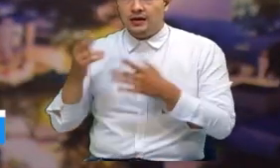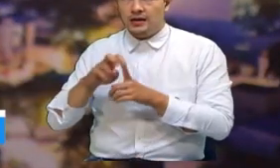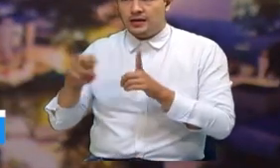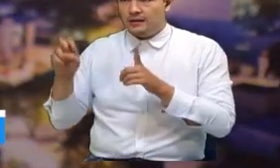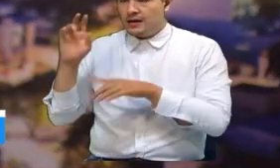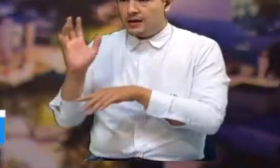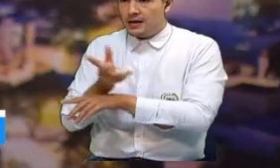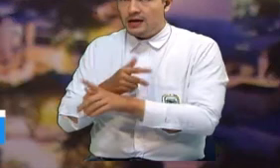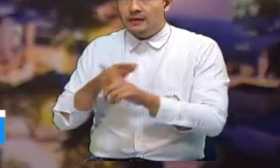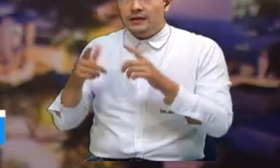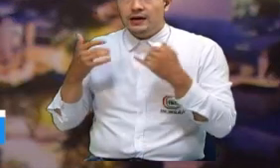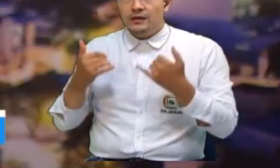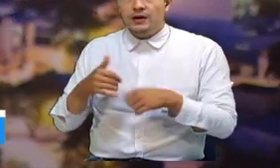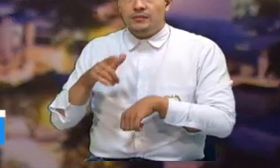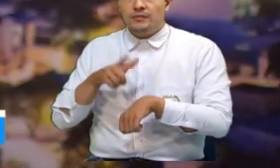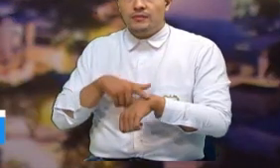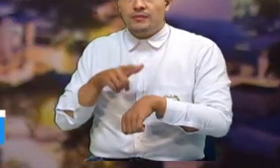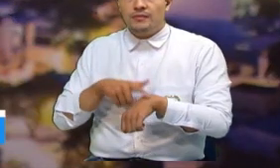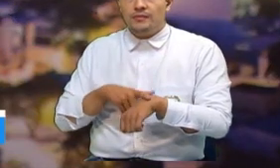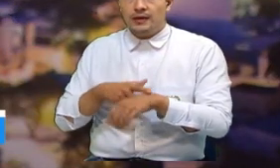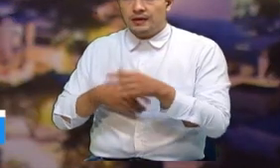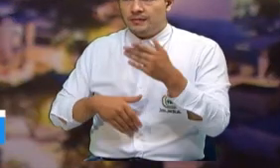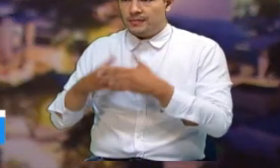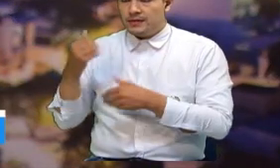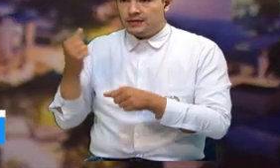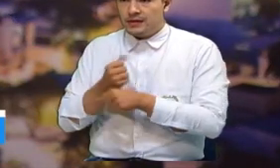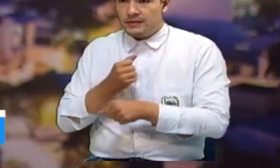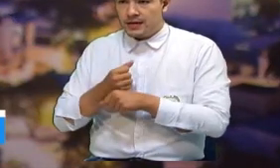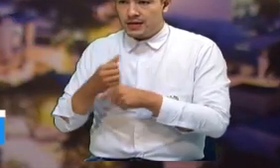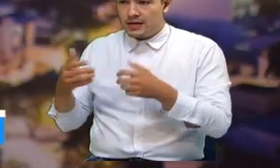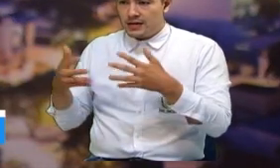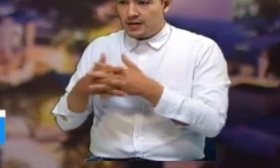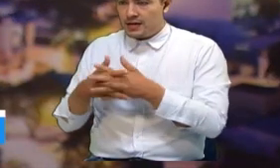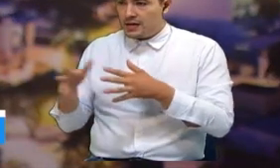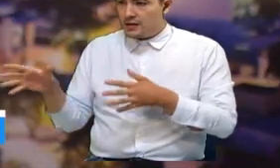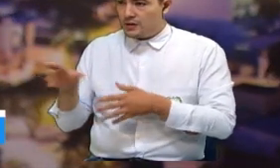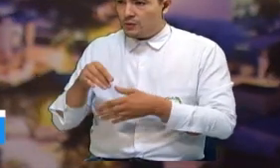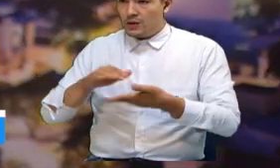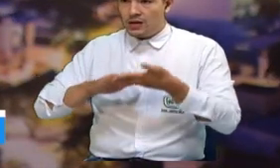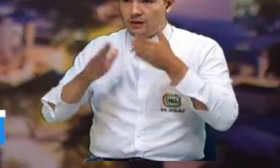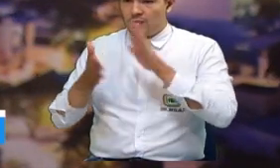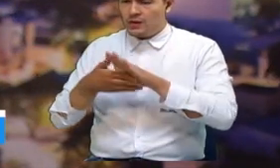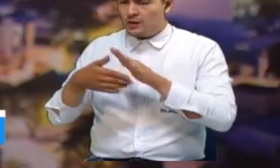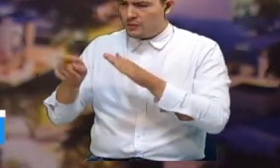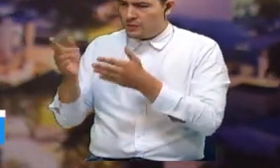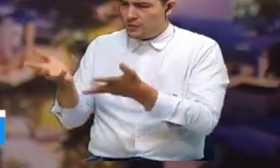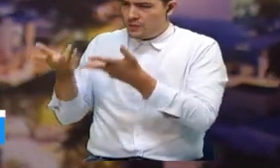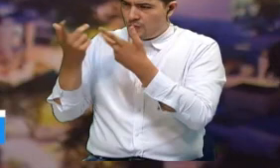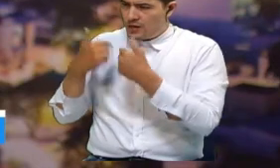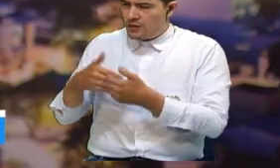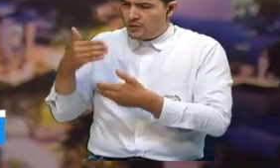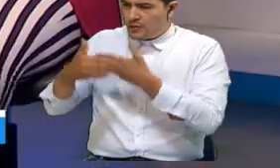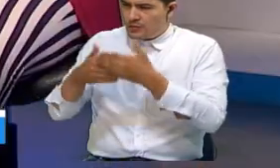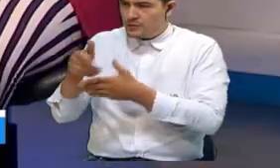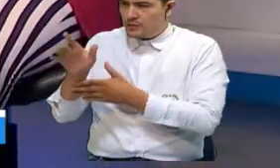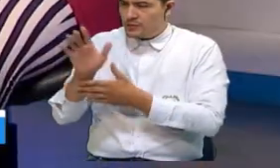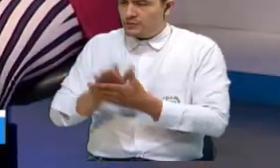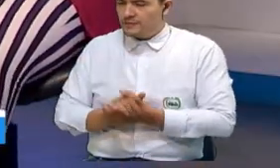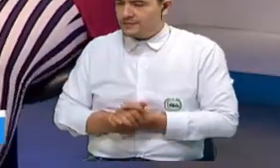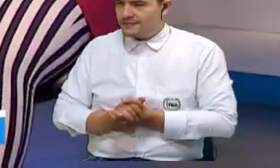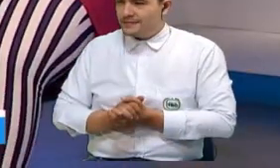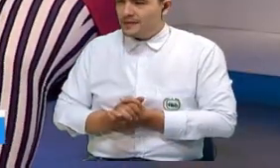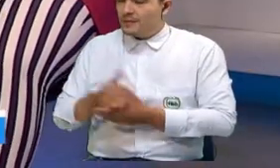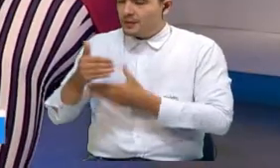nivel artístico, pues en este momento empieza a trabajar ya de la mano de la comunidad. Cuéntanos un poco sobre esa fase de tu vida. Claro,